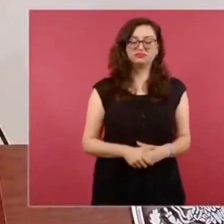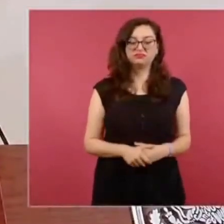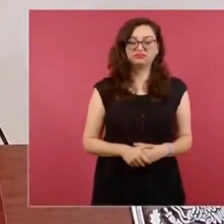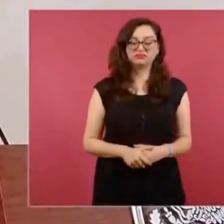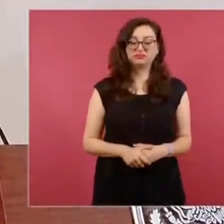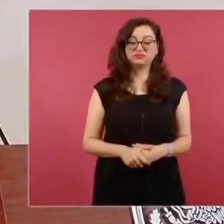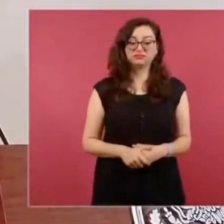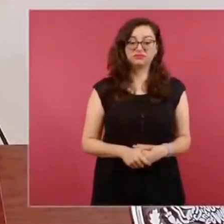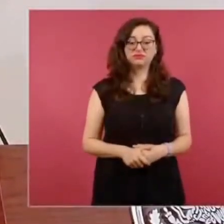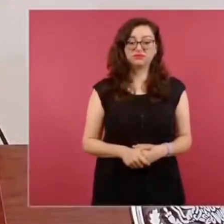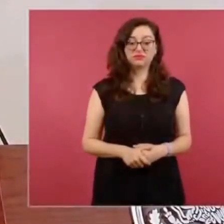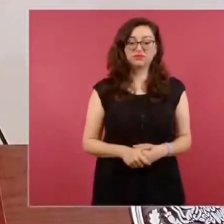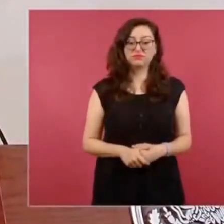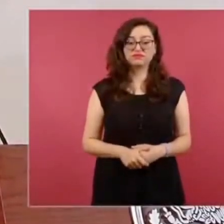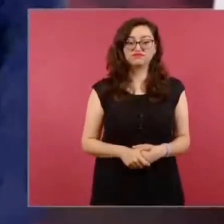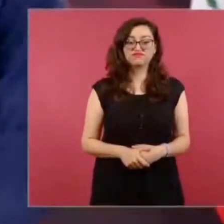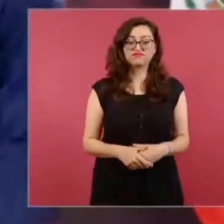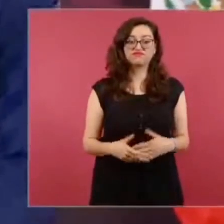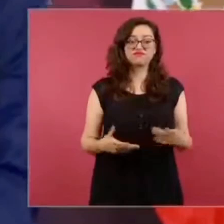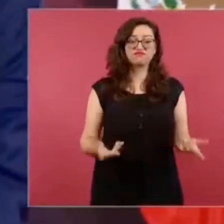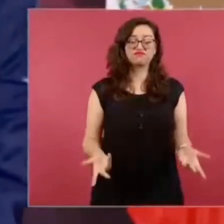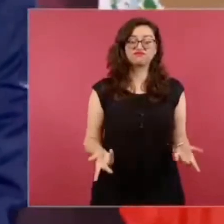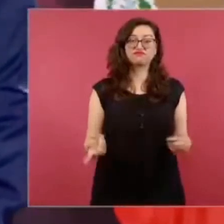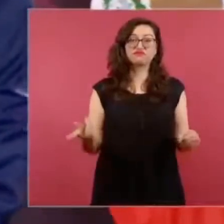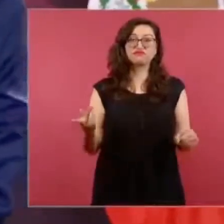porque desde que el mundo es mundo,